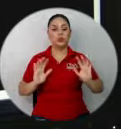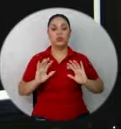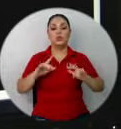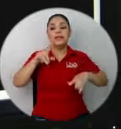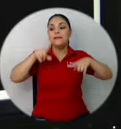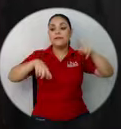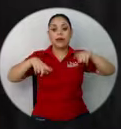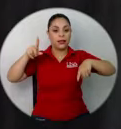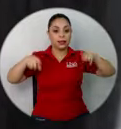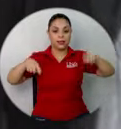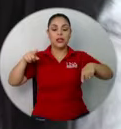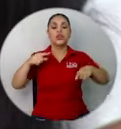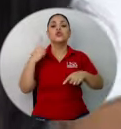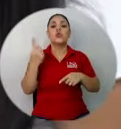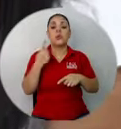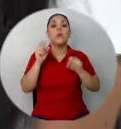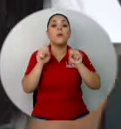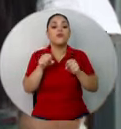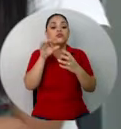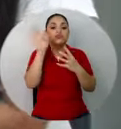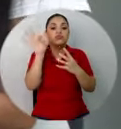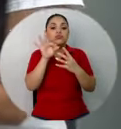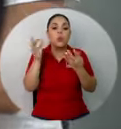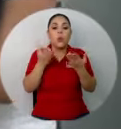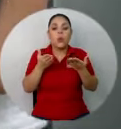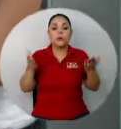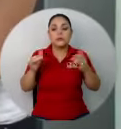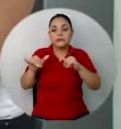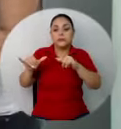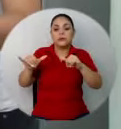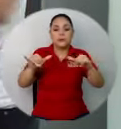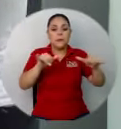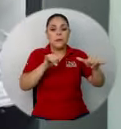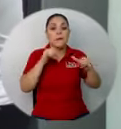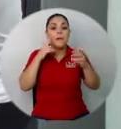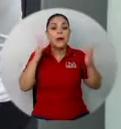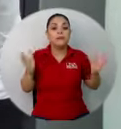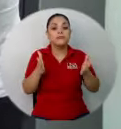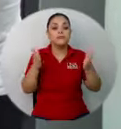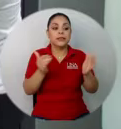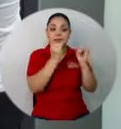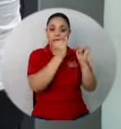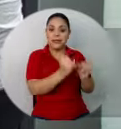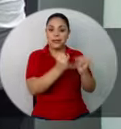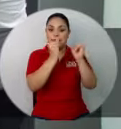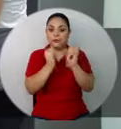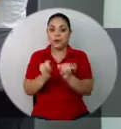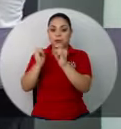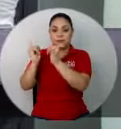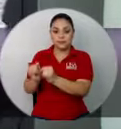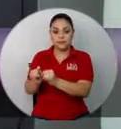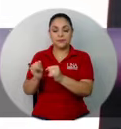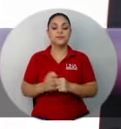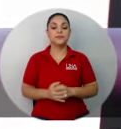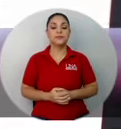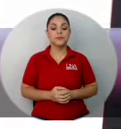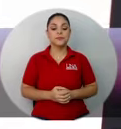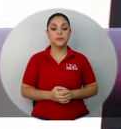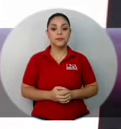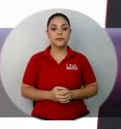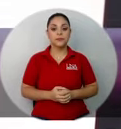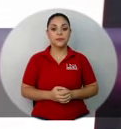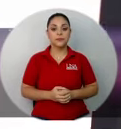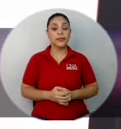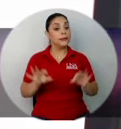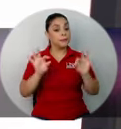comunes dentro del equipo, pero que nos permitan gestionar también la individualidad. En este sentido, también acá es importantísimo que